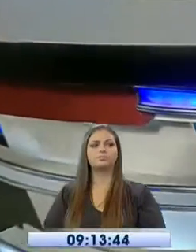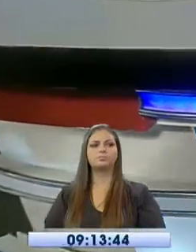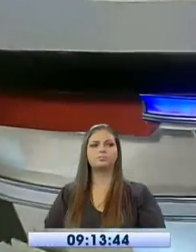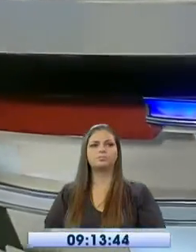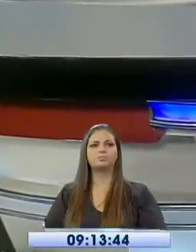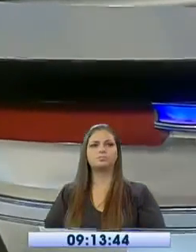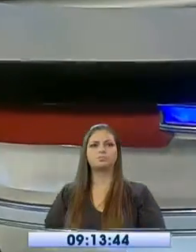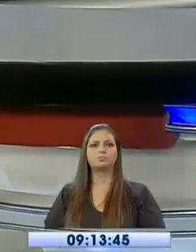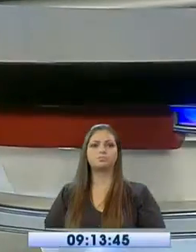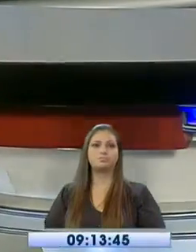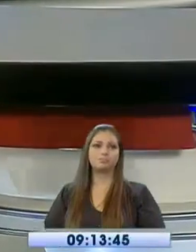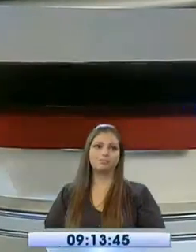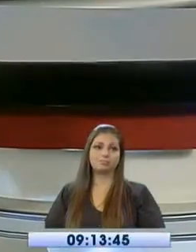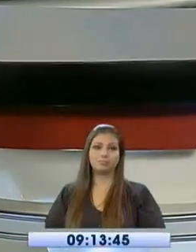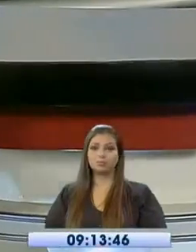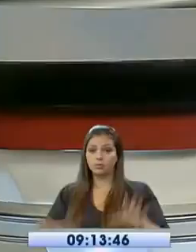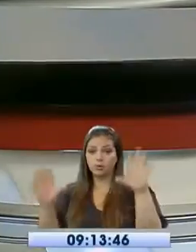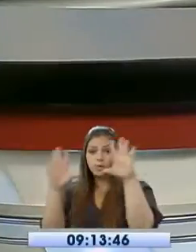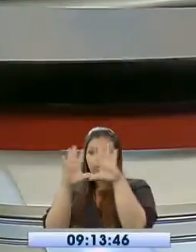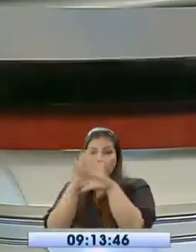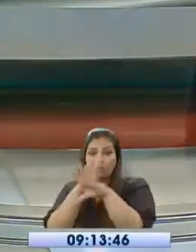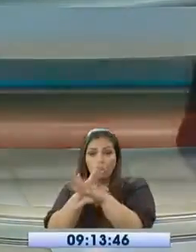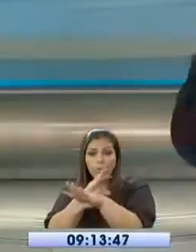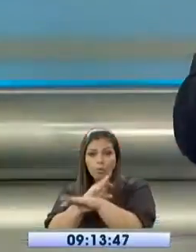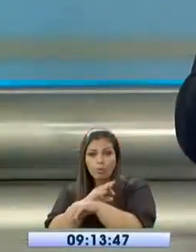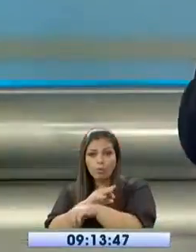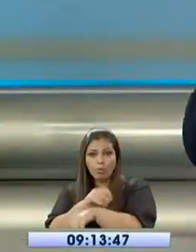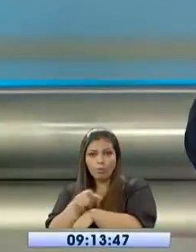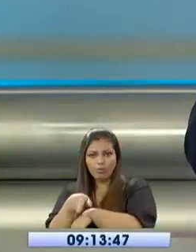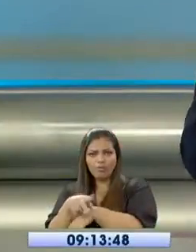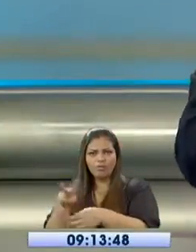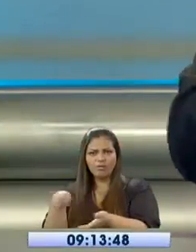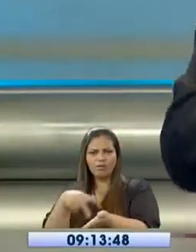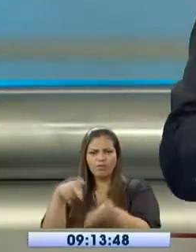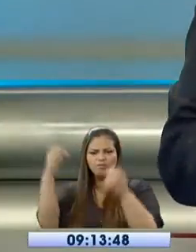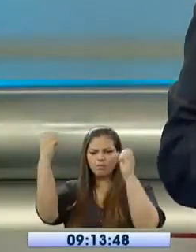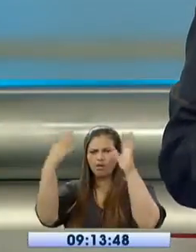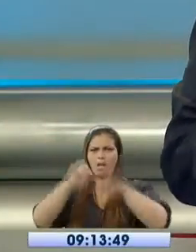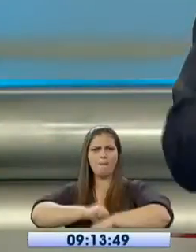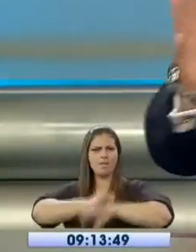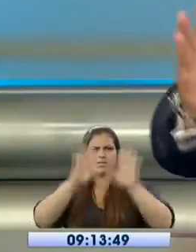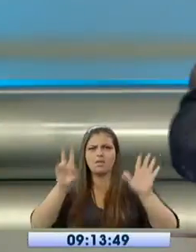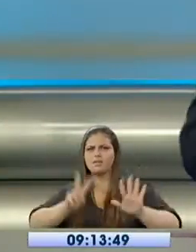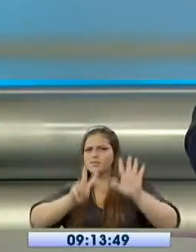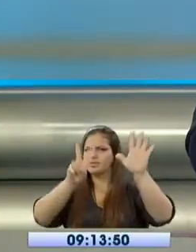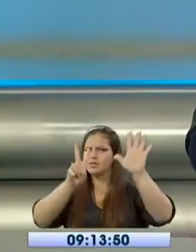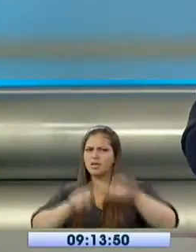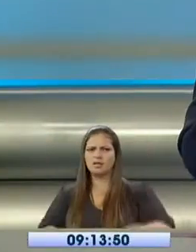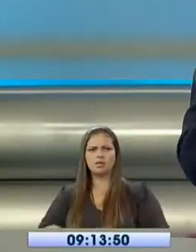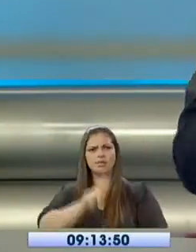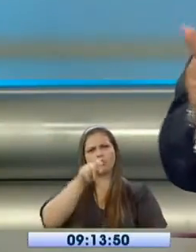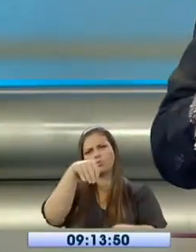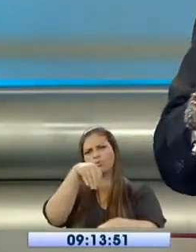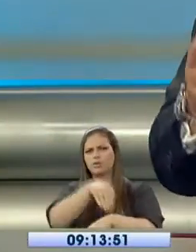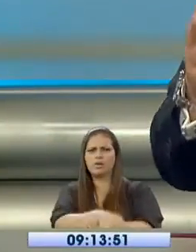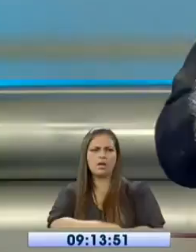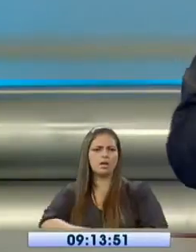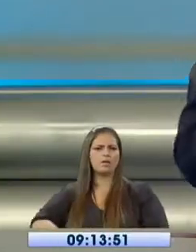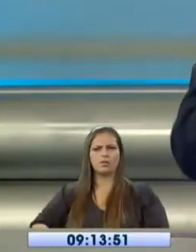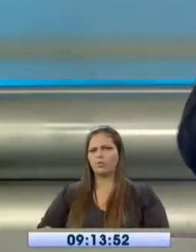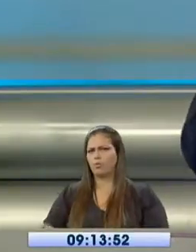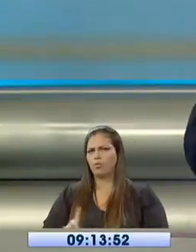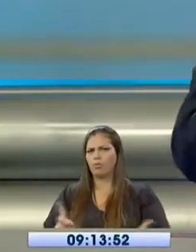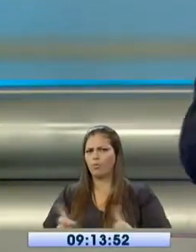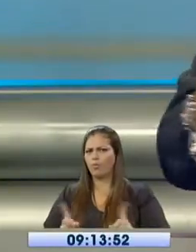Se ve que es en horas de la noche, ¿no? No es a las 7 de la mañana, a 10 de la mañana, a 1, a 2 de la tarde, en horas que a lo mejor uno puede,